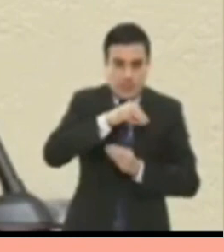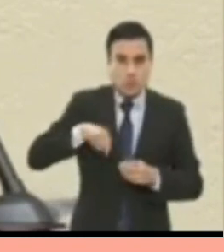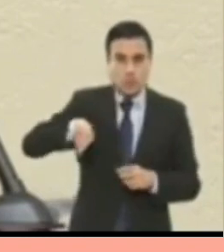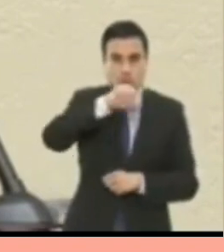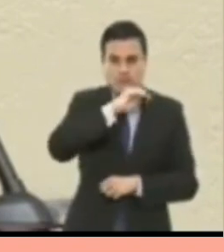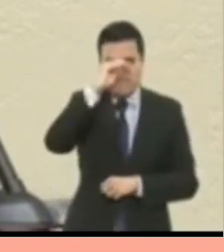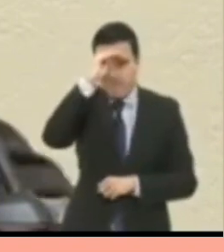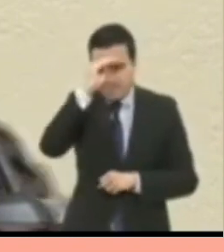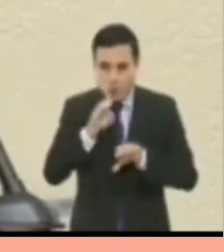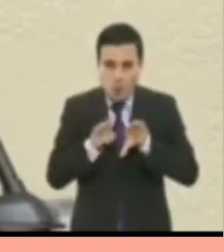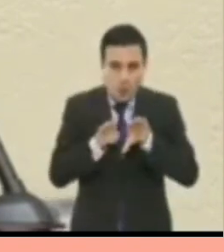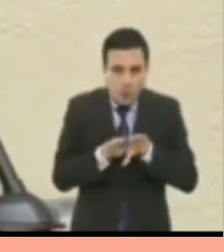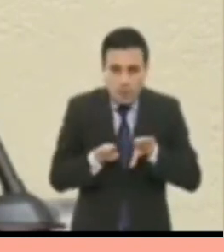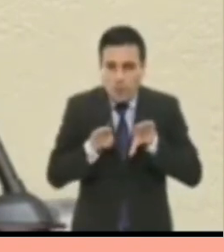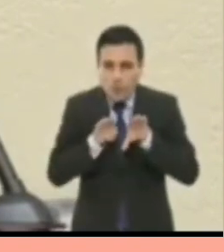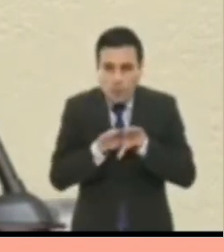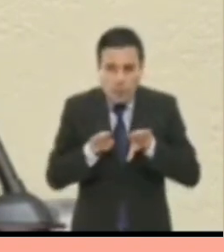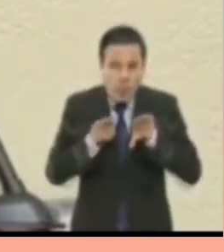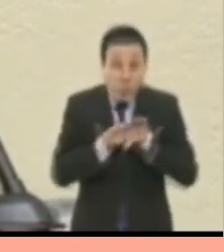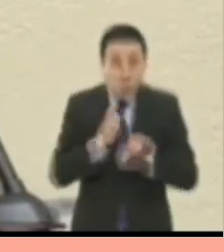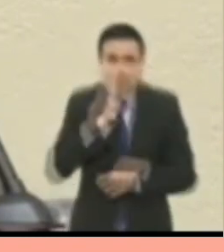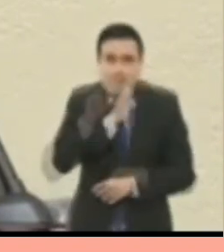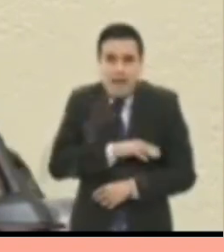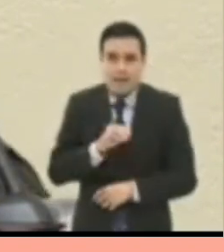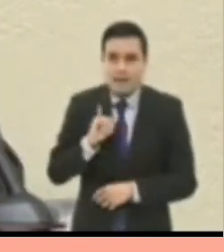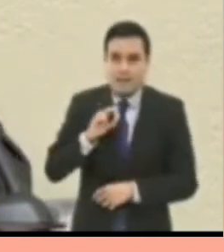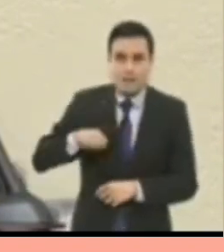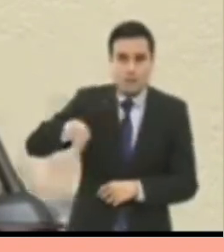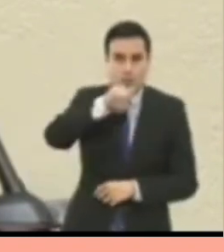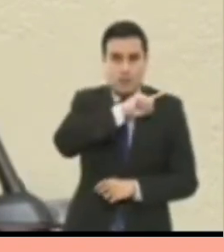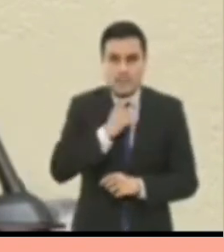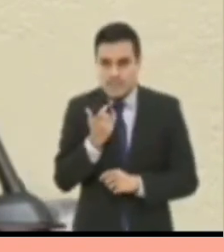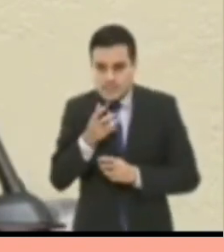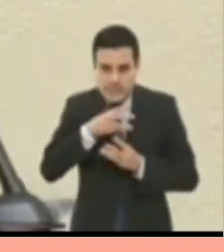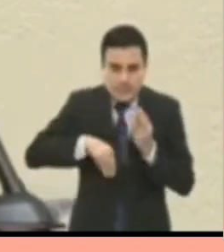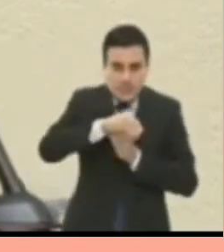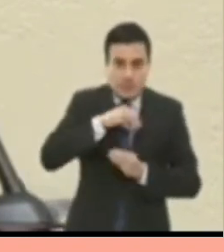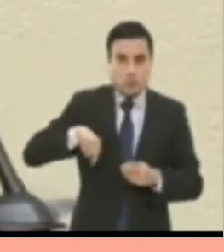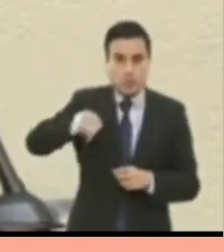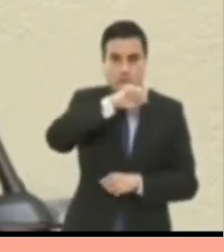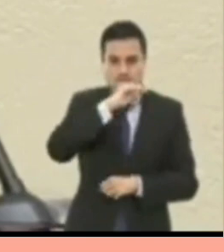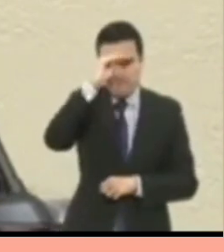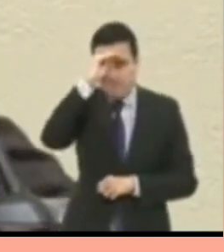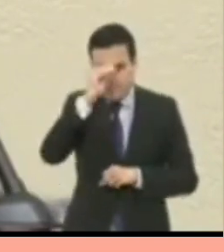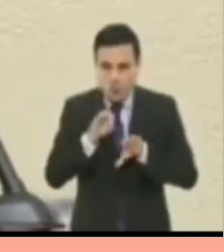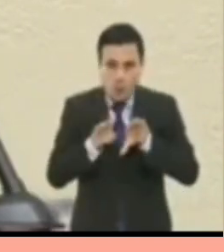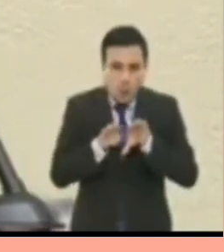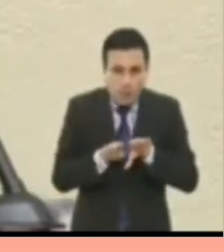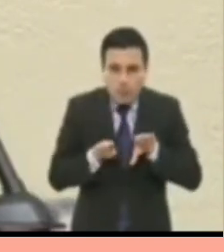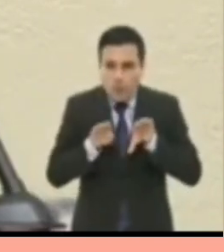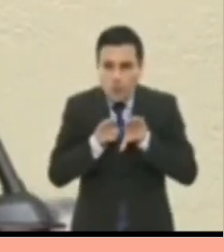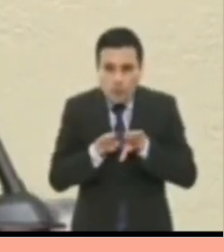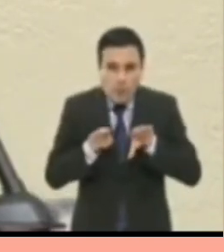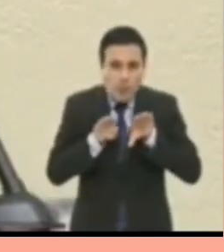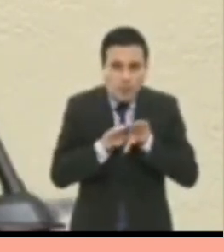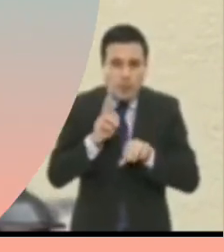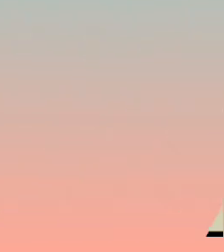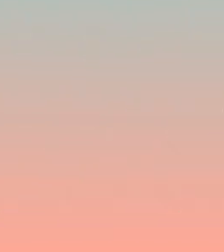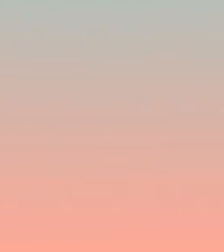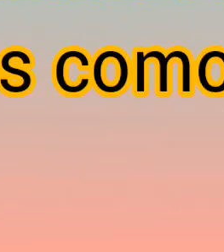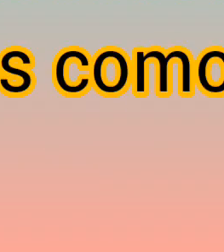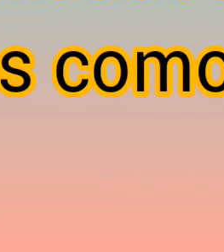alternativas todas las alternativas este instituto está analizando todas las alternativas todas las